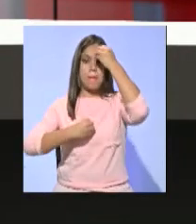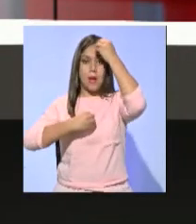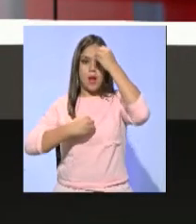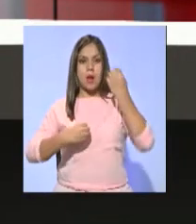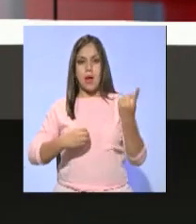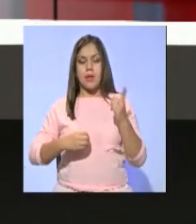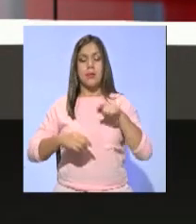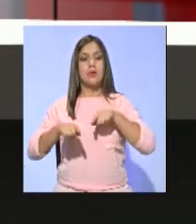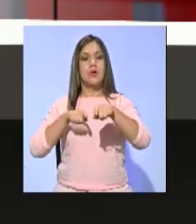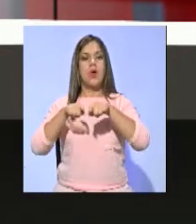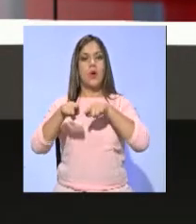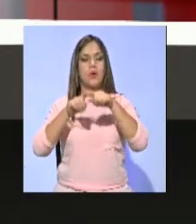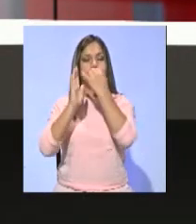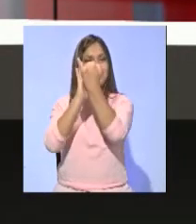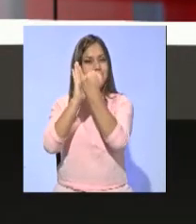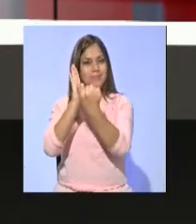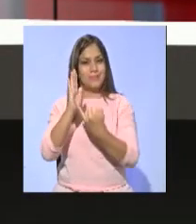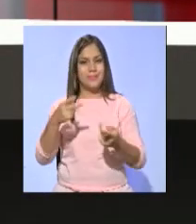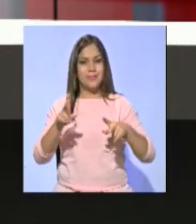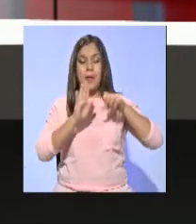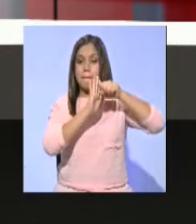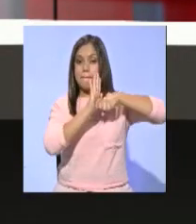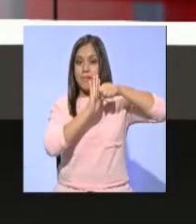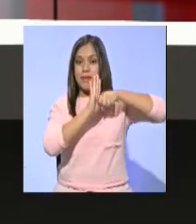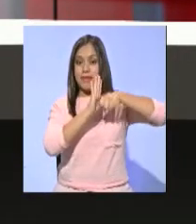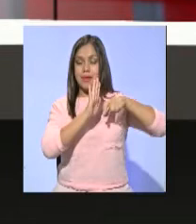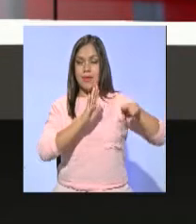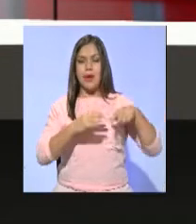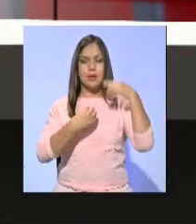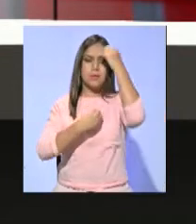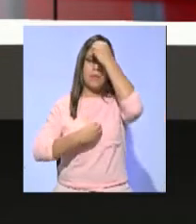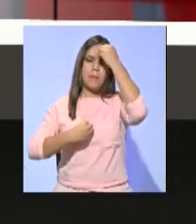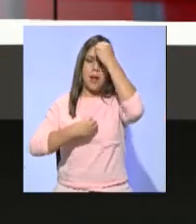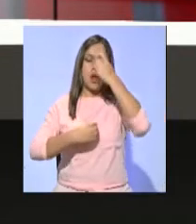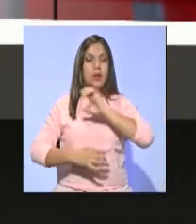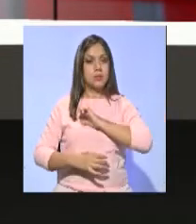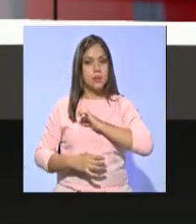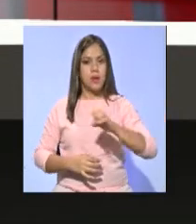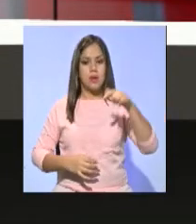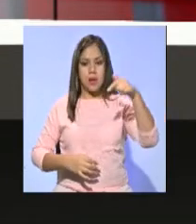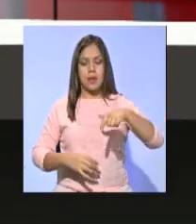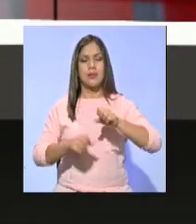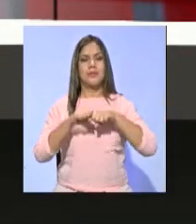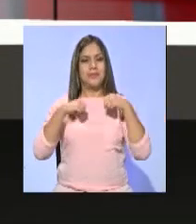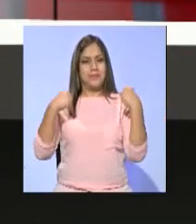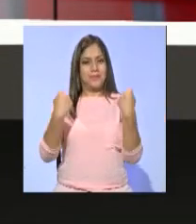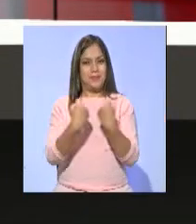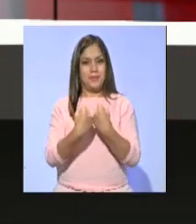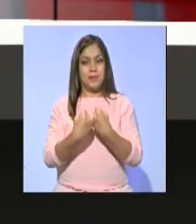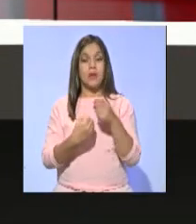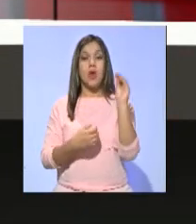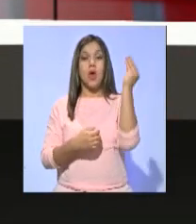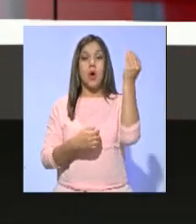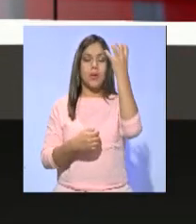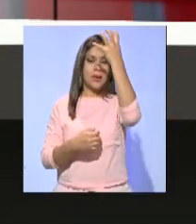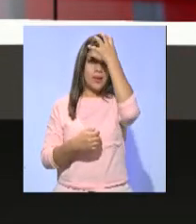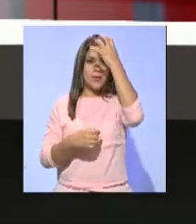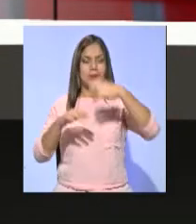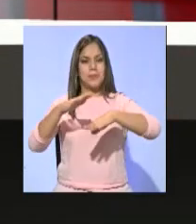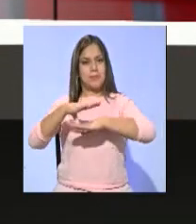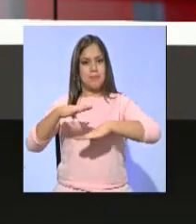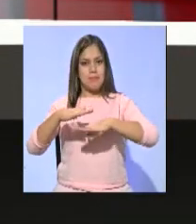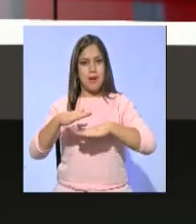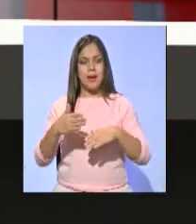a través del dibujo y también de videos rescatar valores éticos en nuestra sociedad. Jóvenes de educación básica y bachillerato